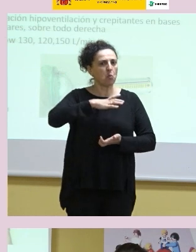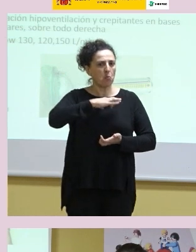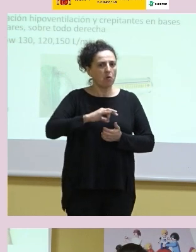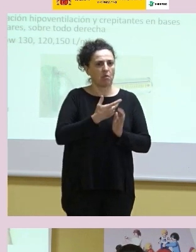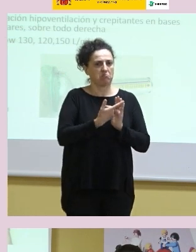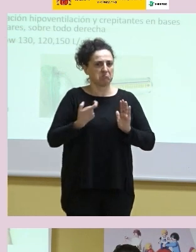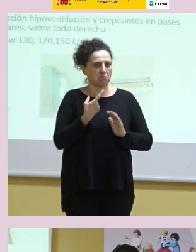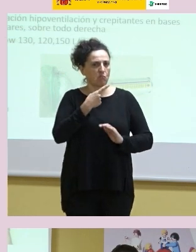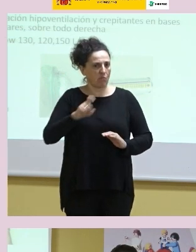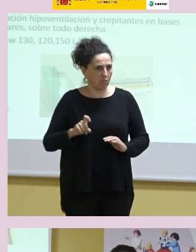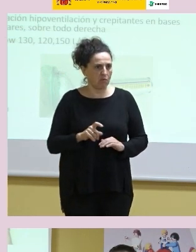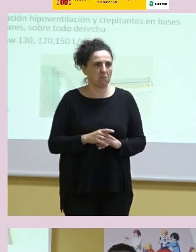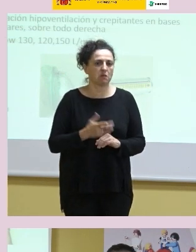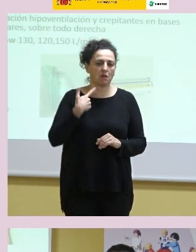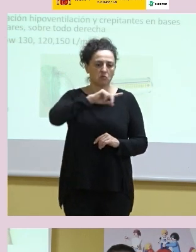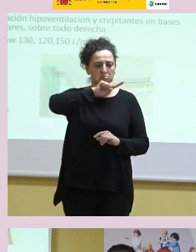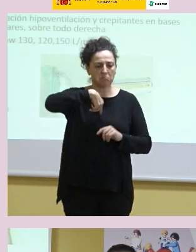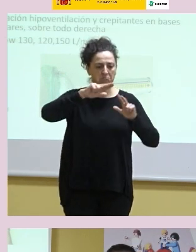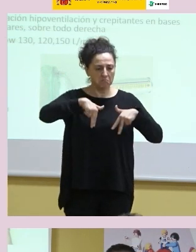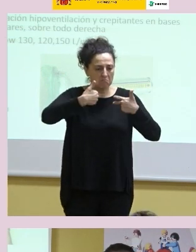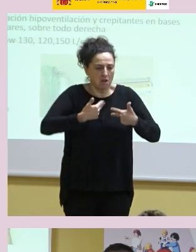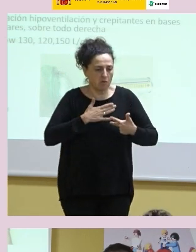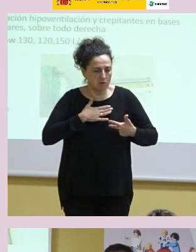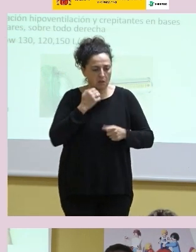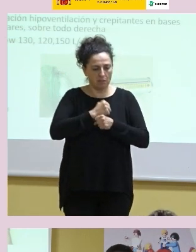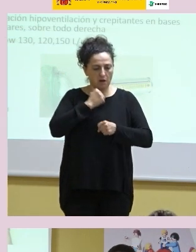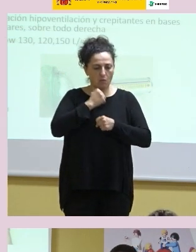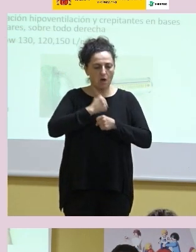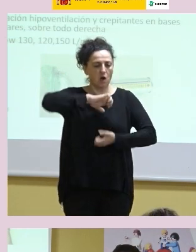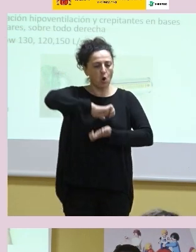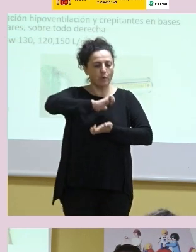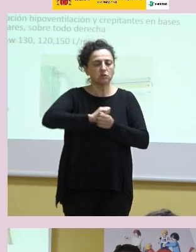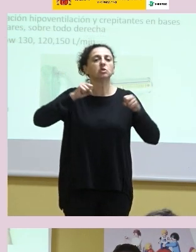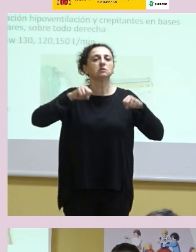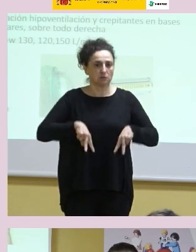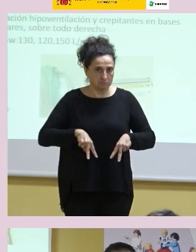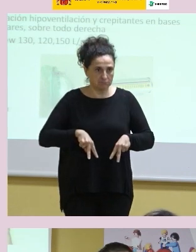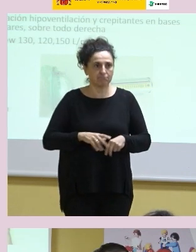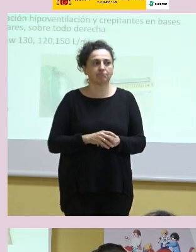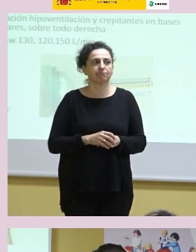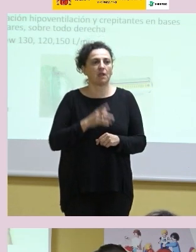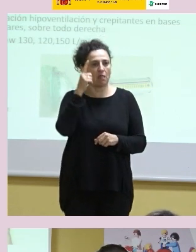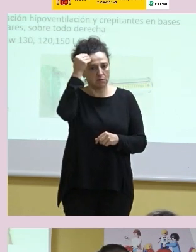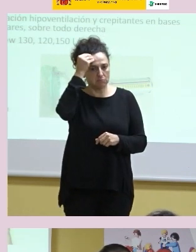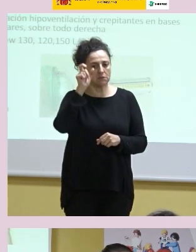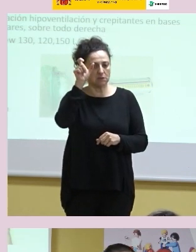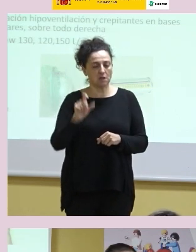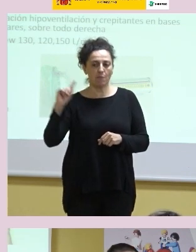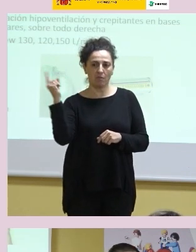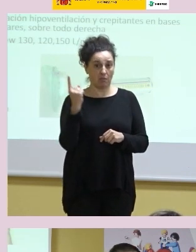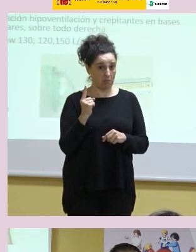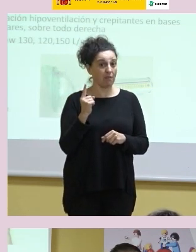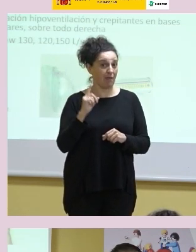lo que me da también a mí cierta libertad de trabajo sin el uso del compresor. Además hay que tener en cuenta que este paciente venía de